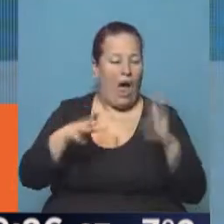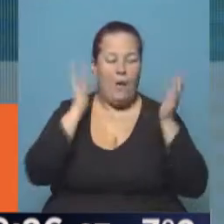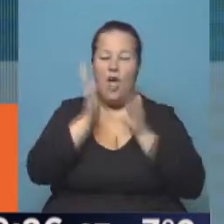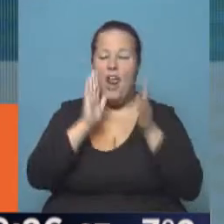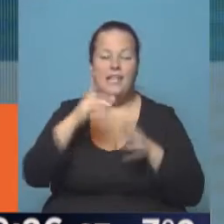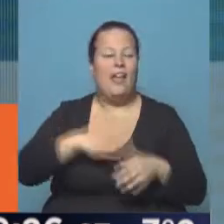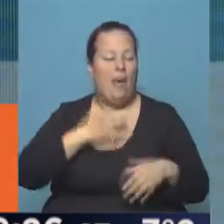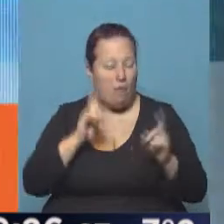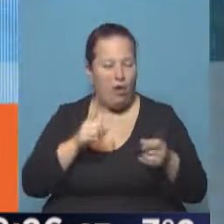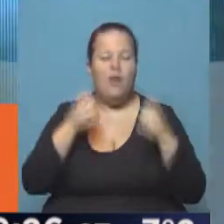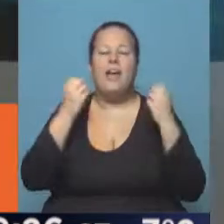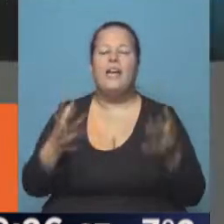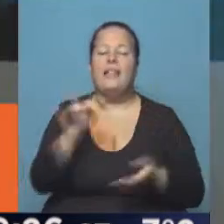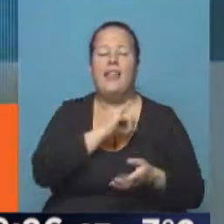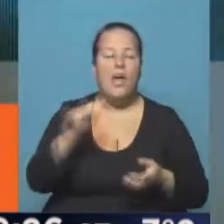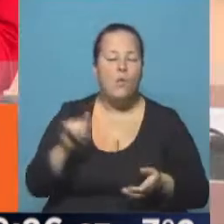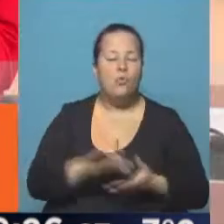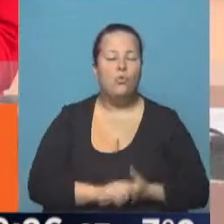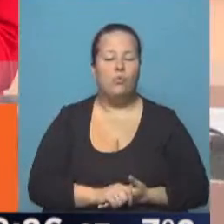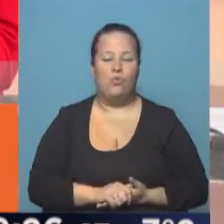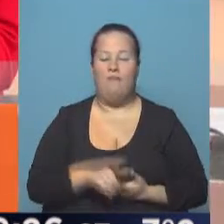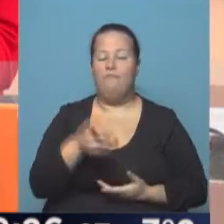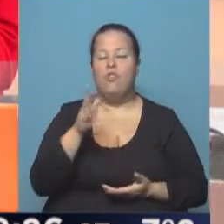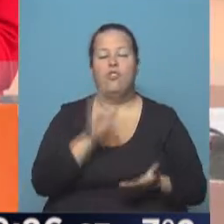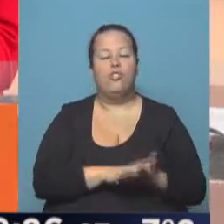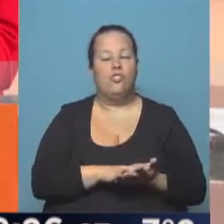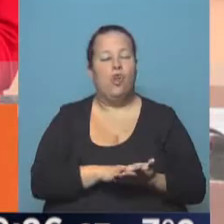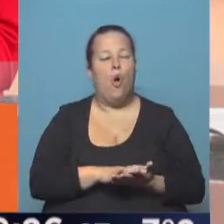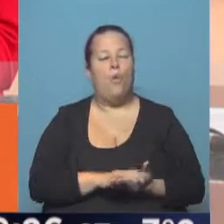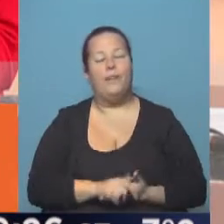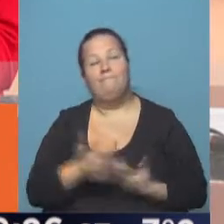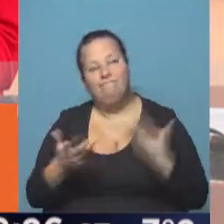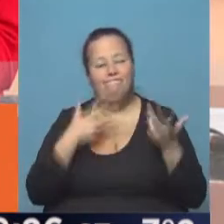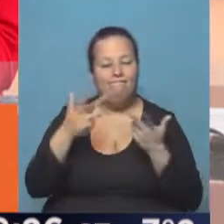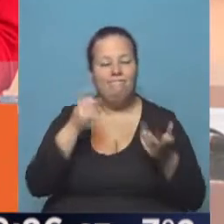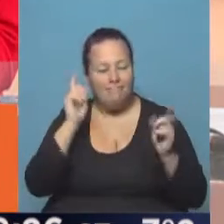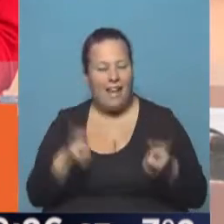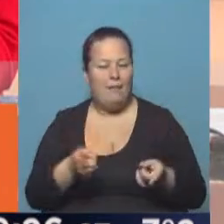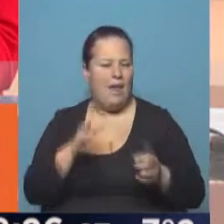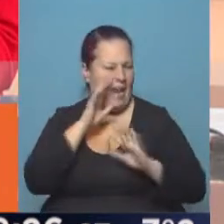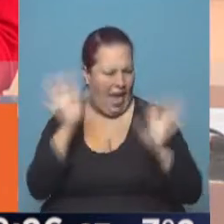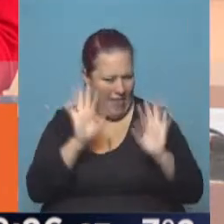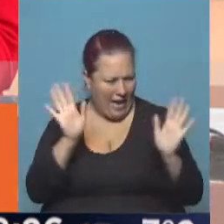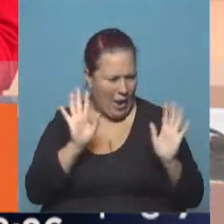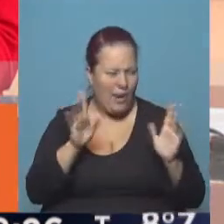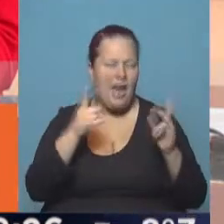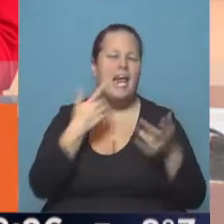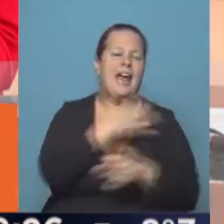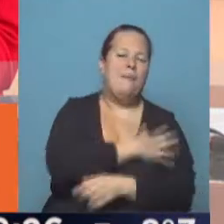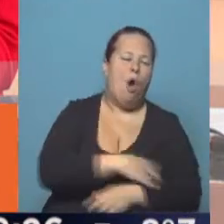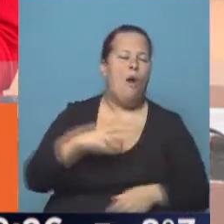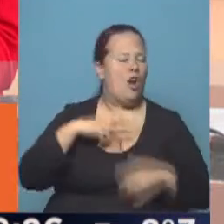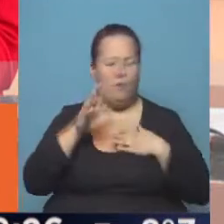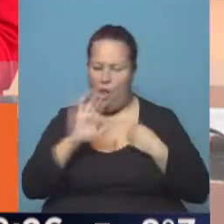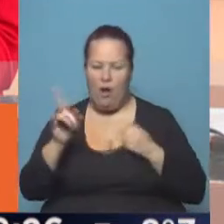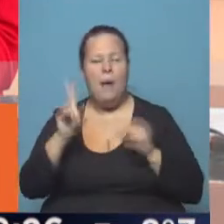con el amor. ¿Cómo están las denuncias de la clase? Esto, por supuesto, no tiene nada que ver con ninguna clase social. No,